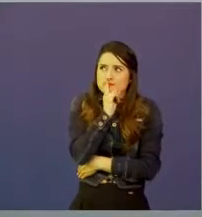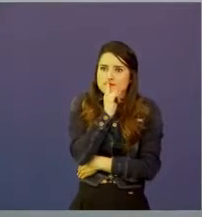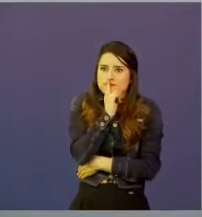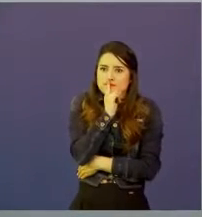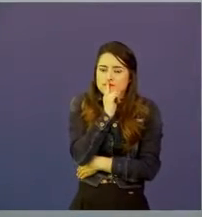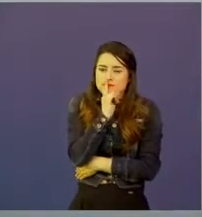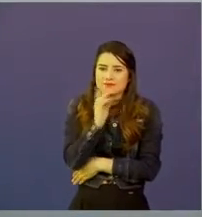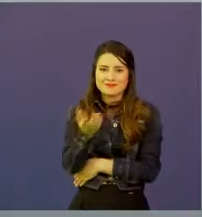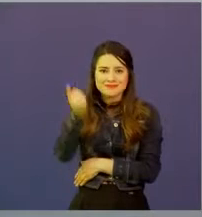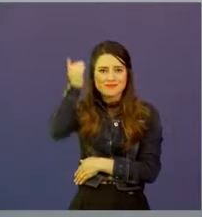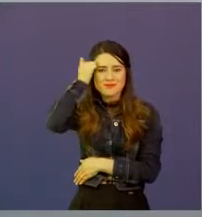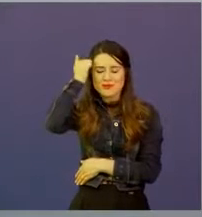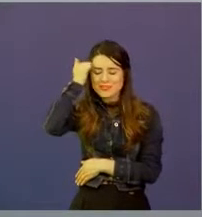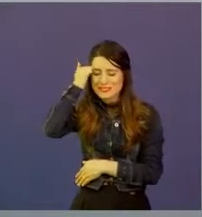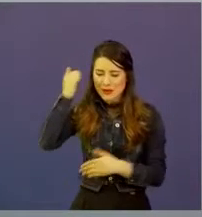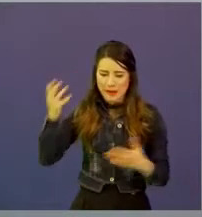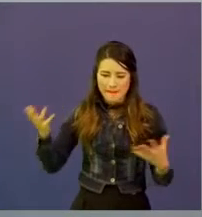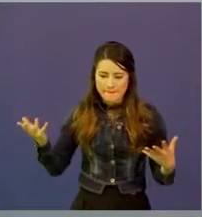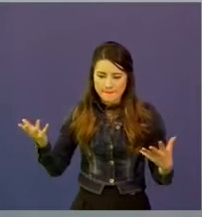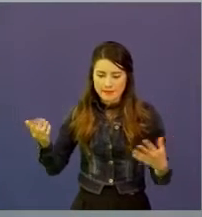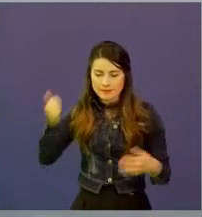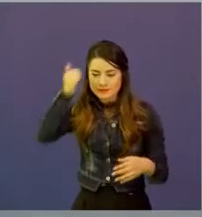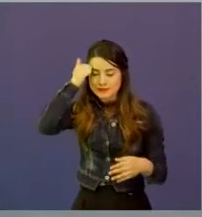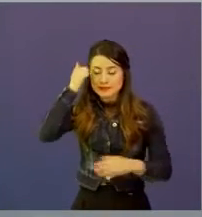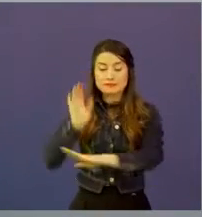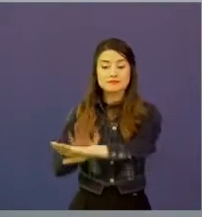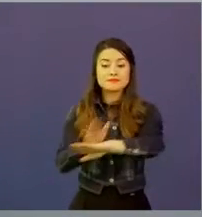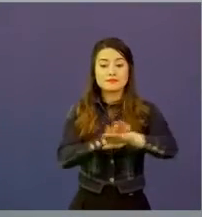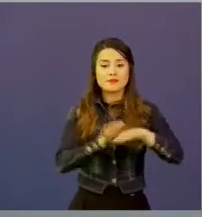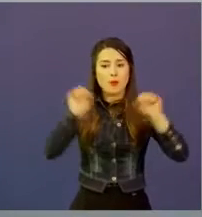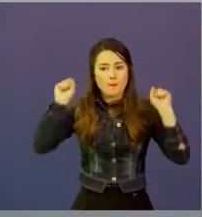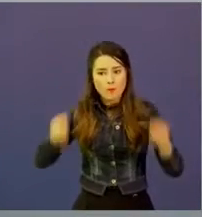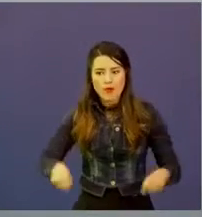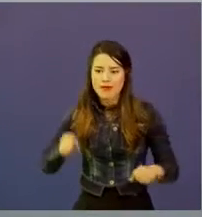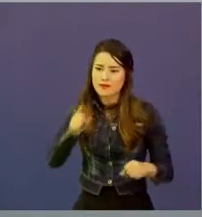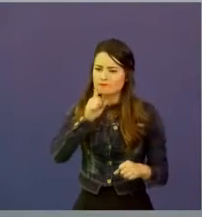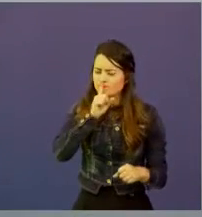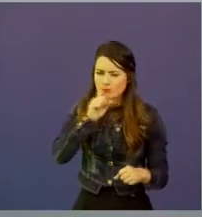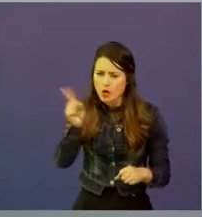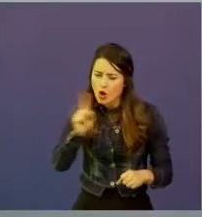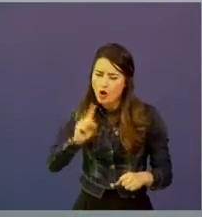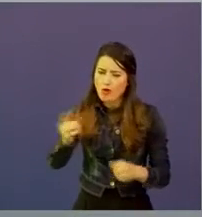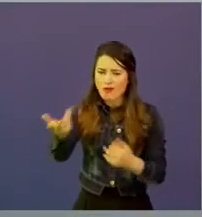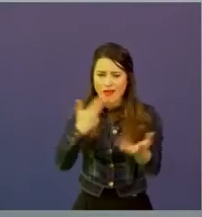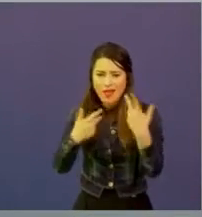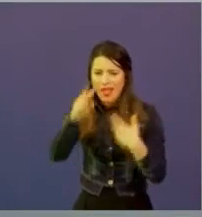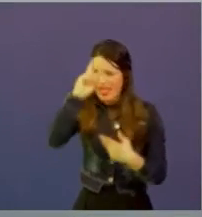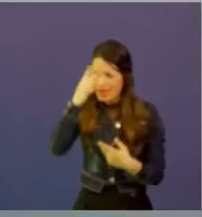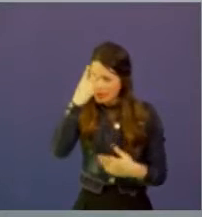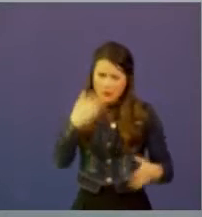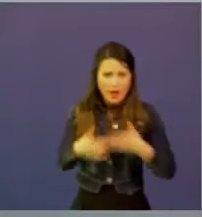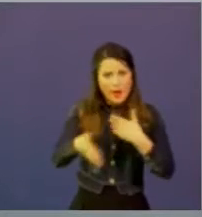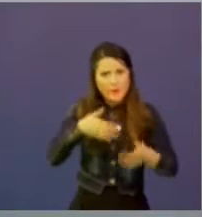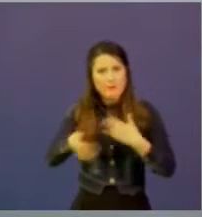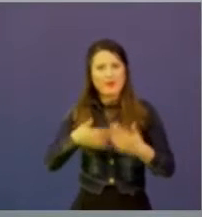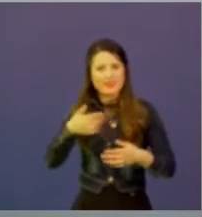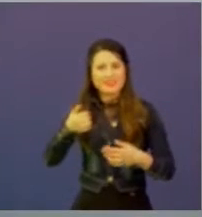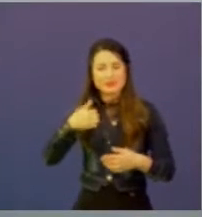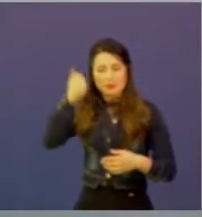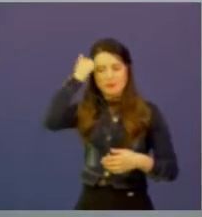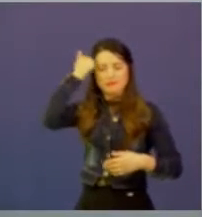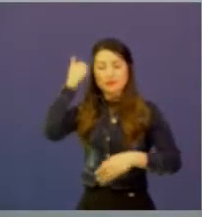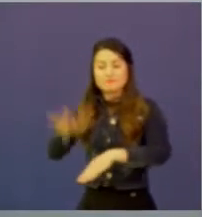natural se hace a través de la construcción, de aprender haciendo, de cometer errores, de reflexionar sobre lo que ha pasado